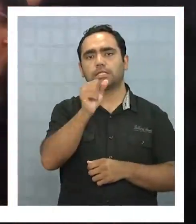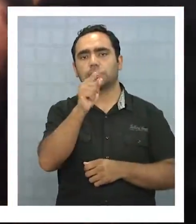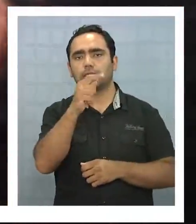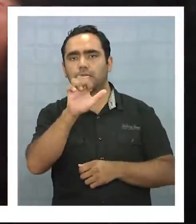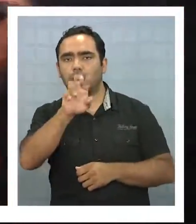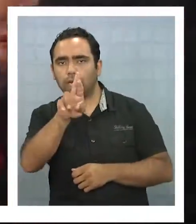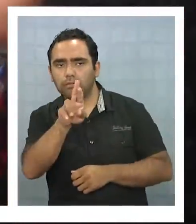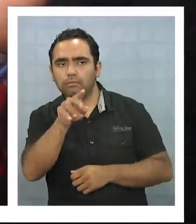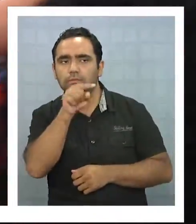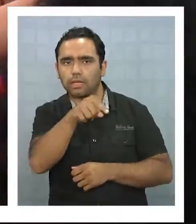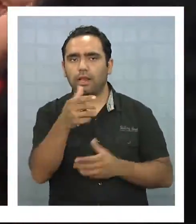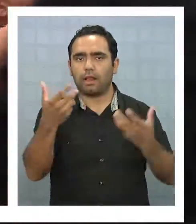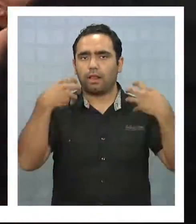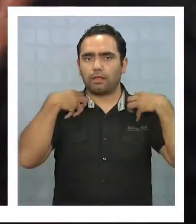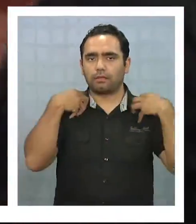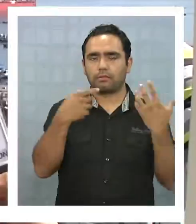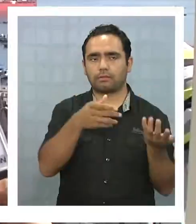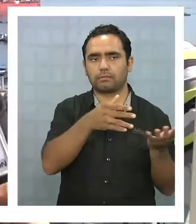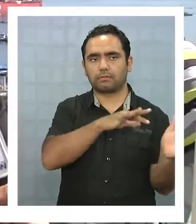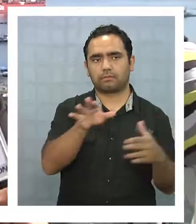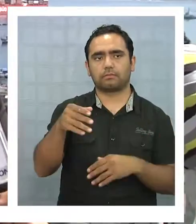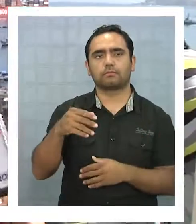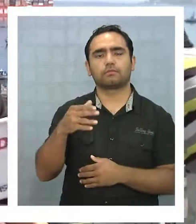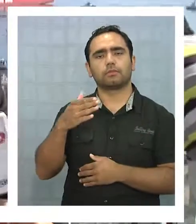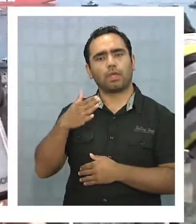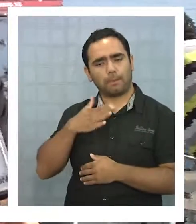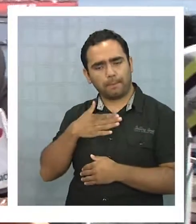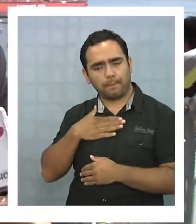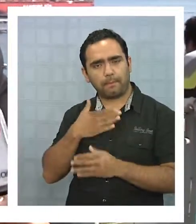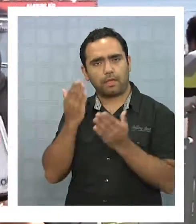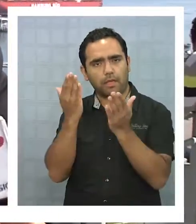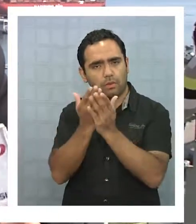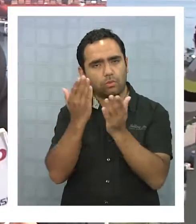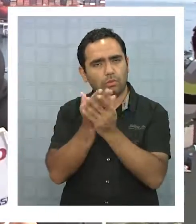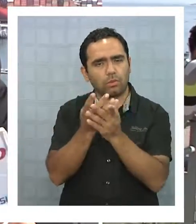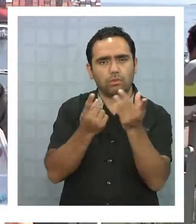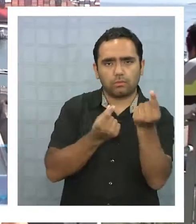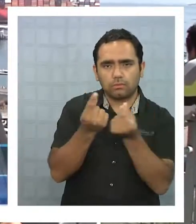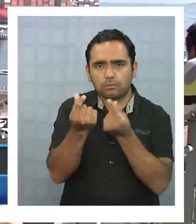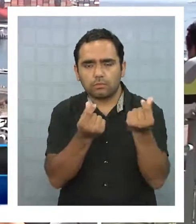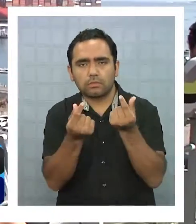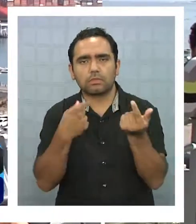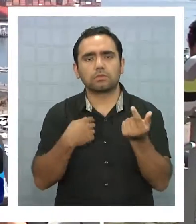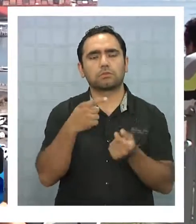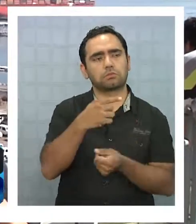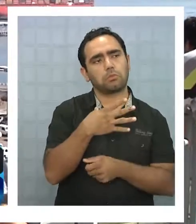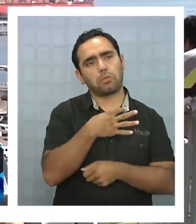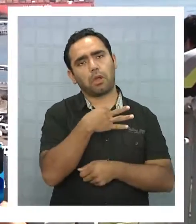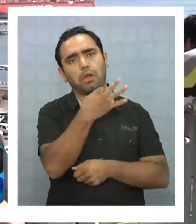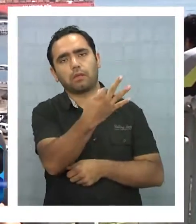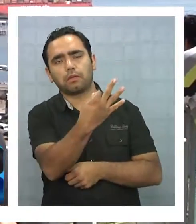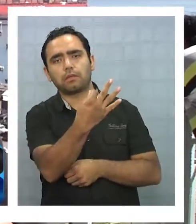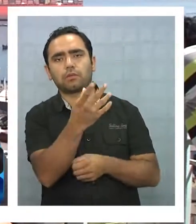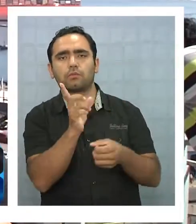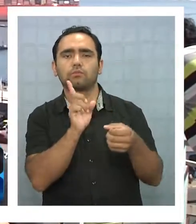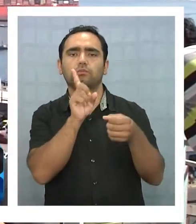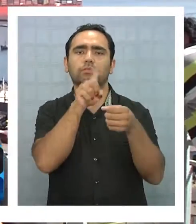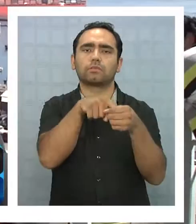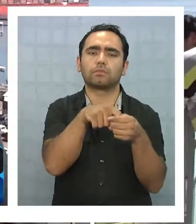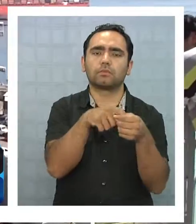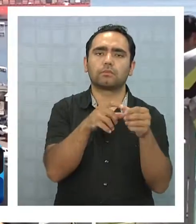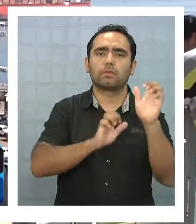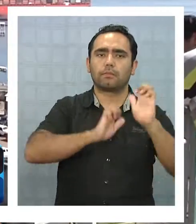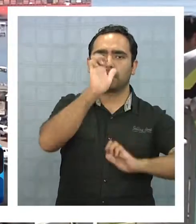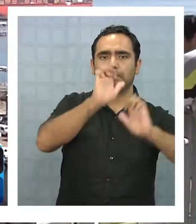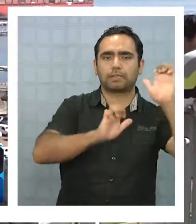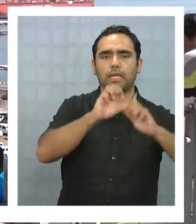menos. Entonces, en base a mis estudios en economía, fui contactado para hacerme cargo de la agencia de la AFP